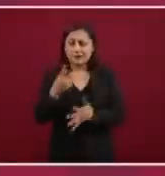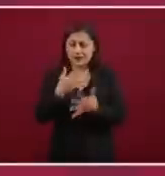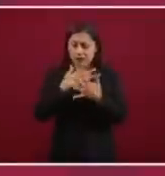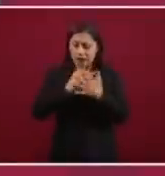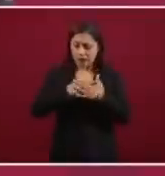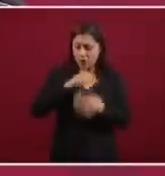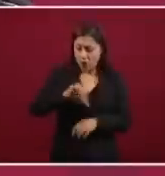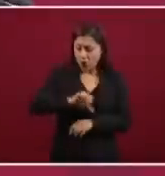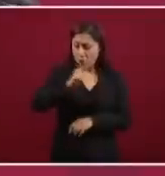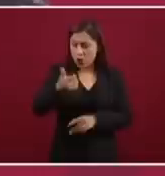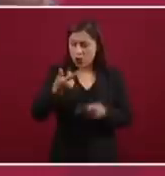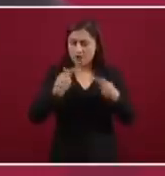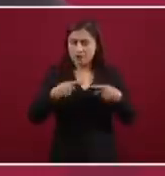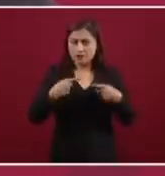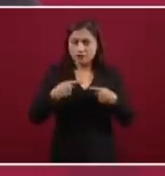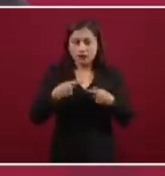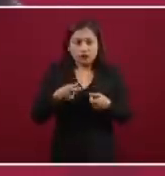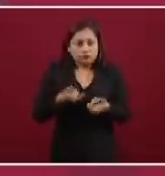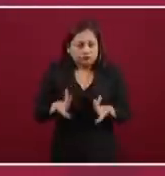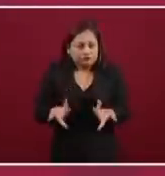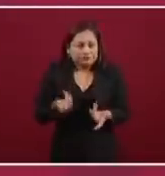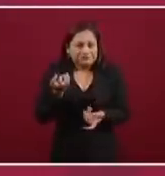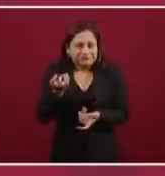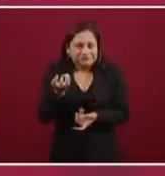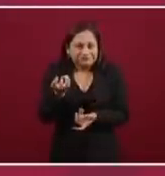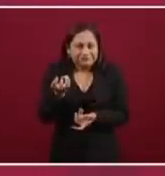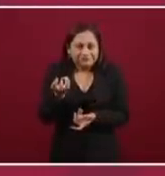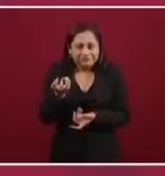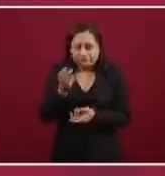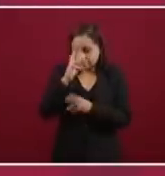y no a los odios,